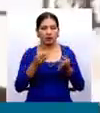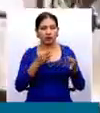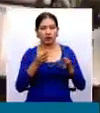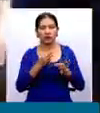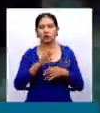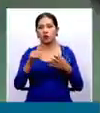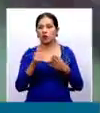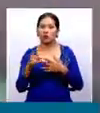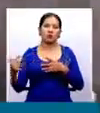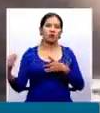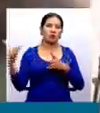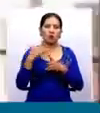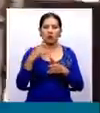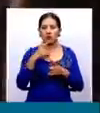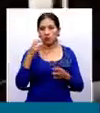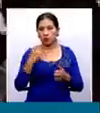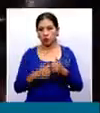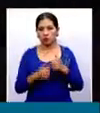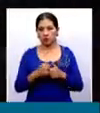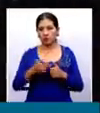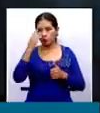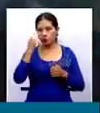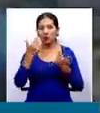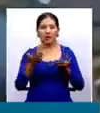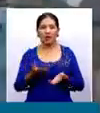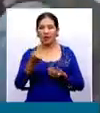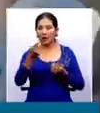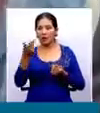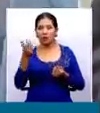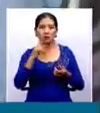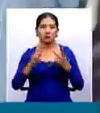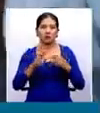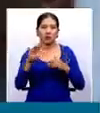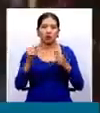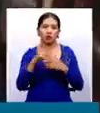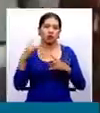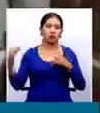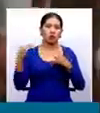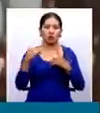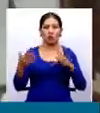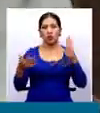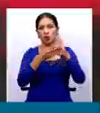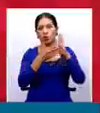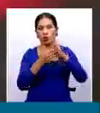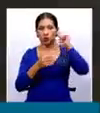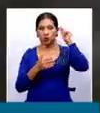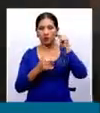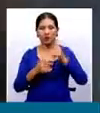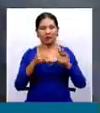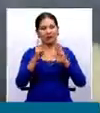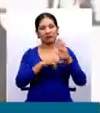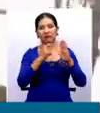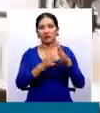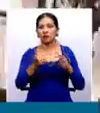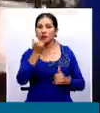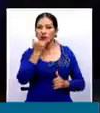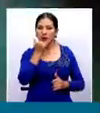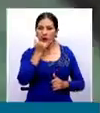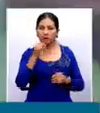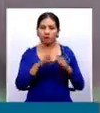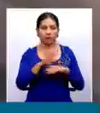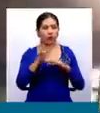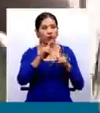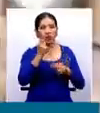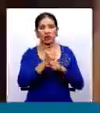viendo de que hay gente de verdad que quiere malinterpretar y hacer quedar mal al gobierno. Hay gente que quiere menospreciar las